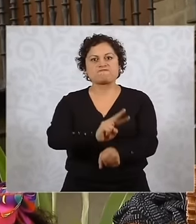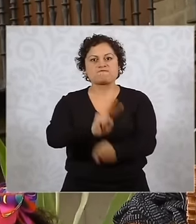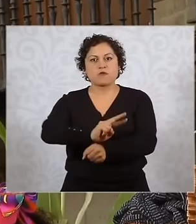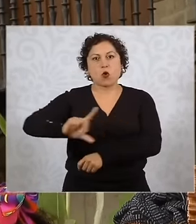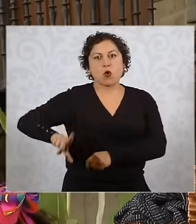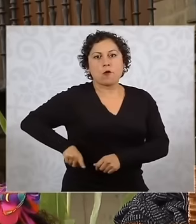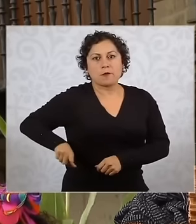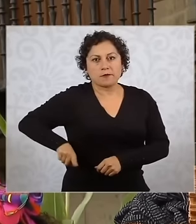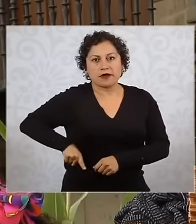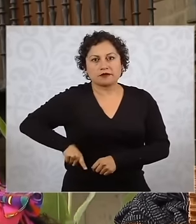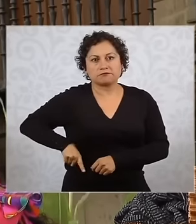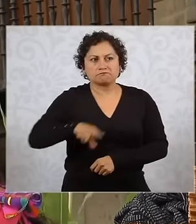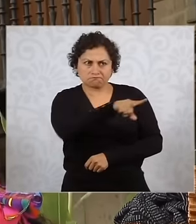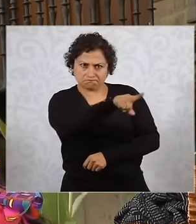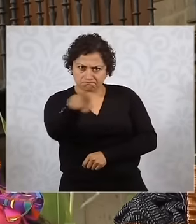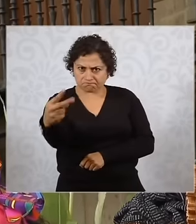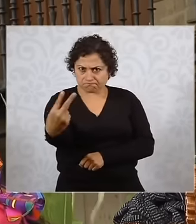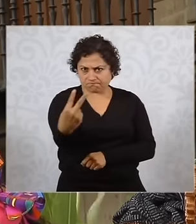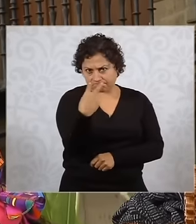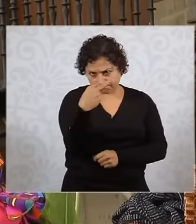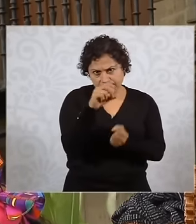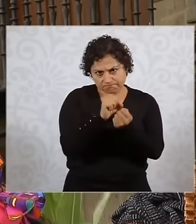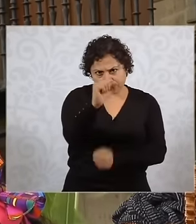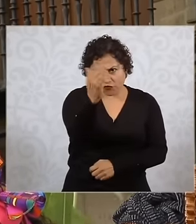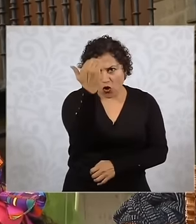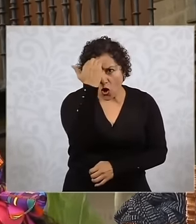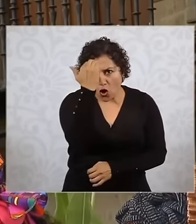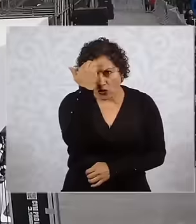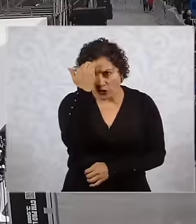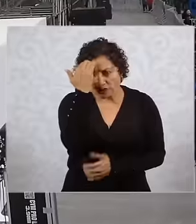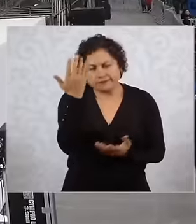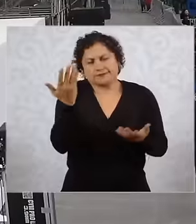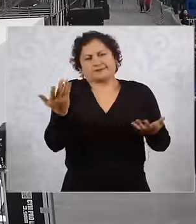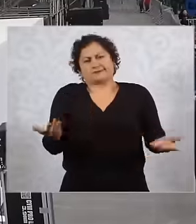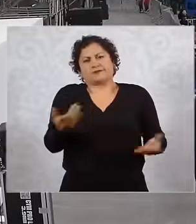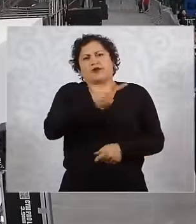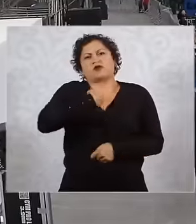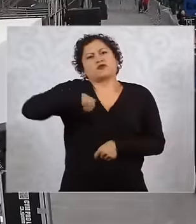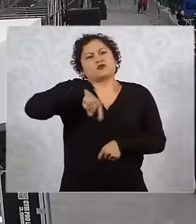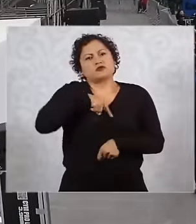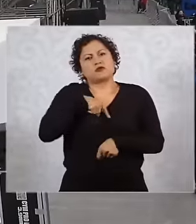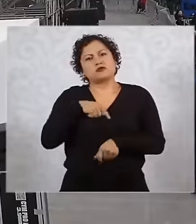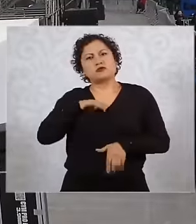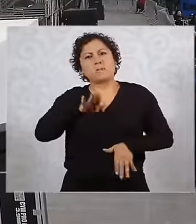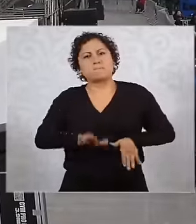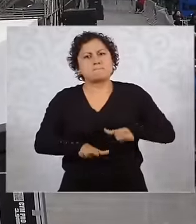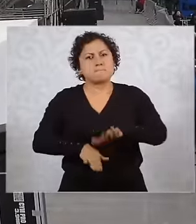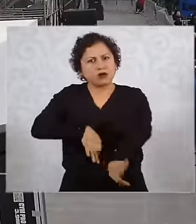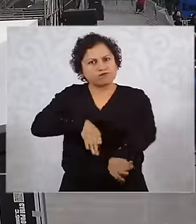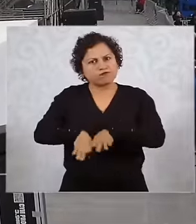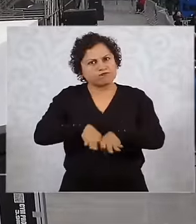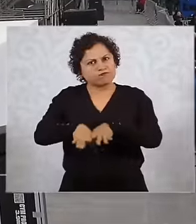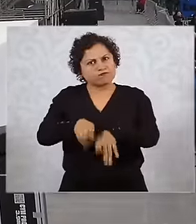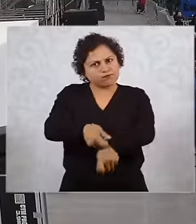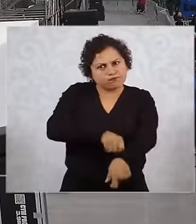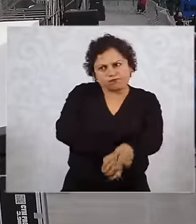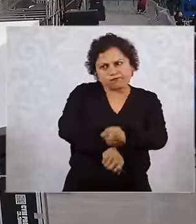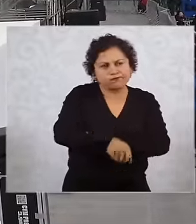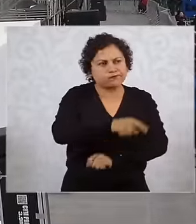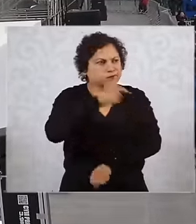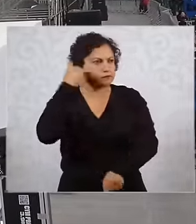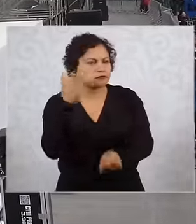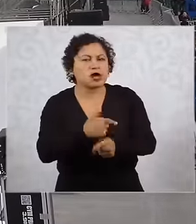Quienes nos conocen saben que somos implacables contra cualquier acto